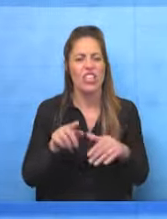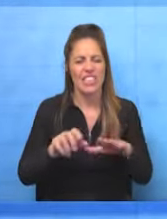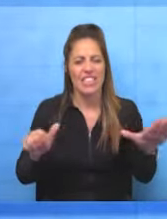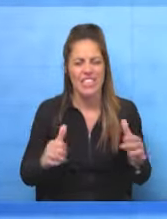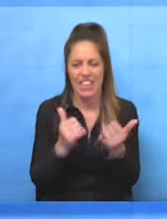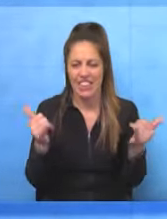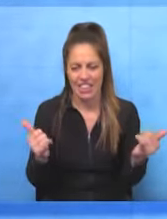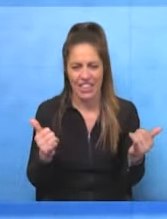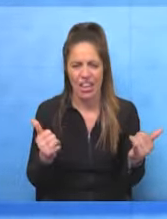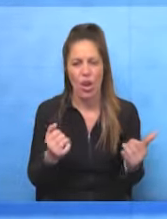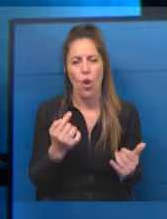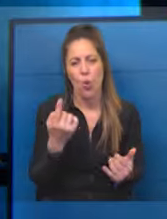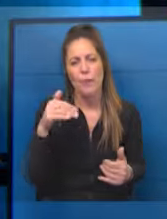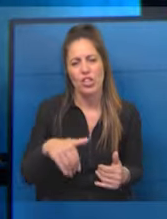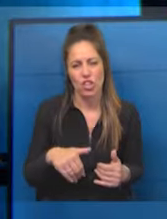un